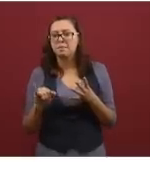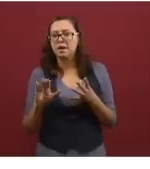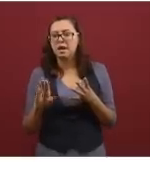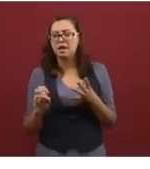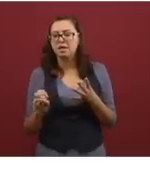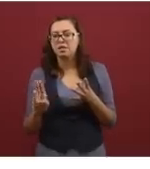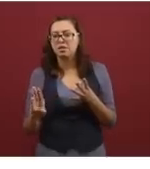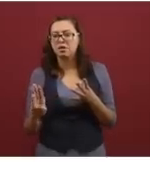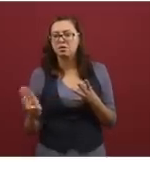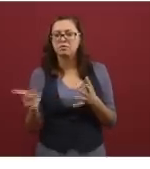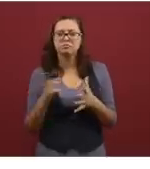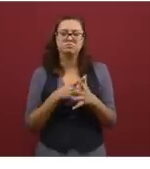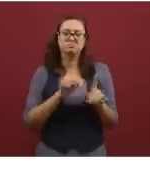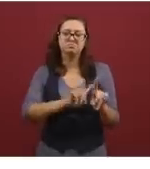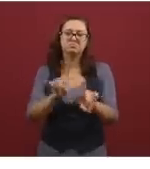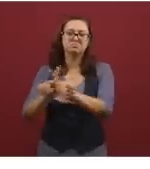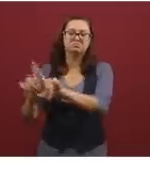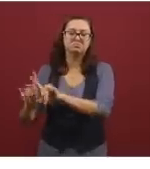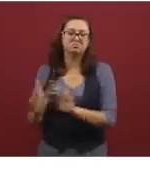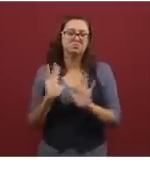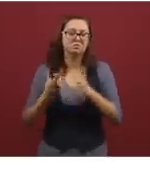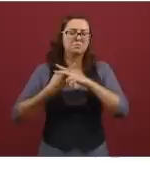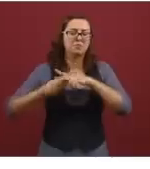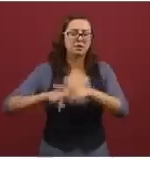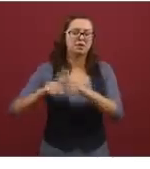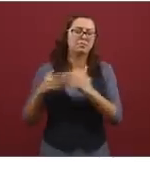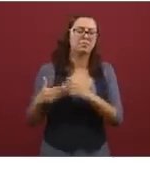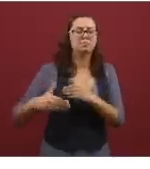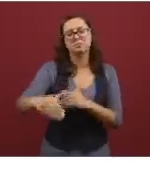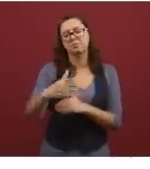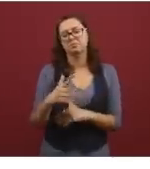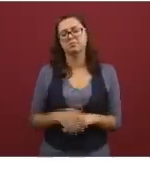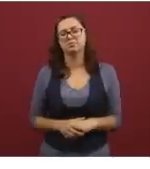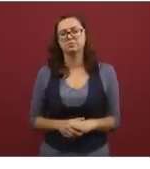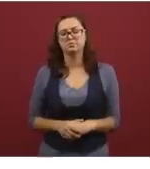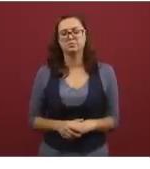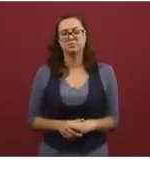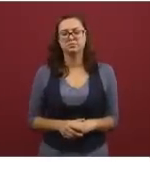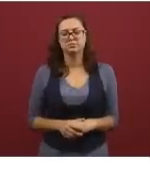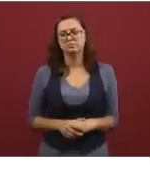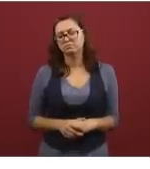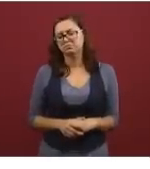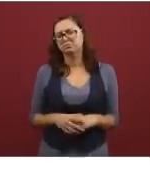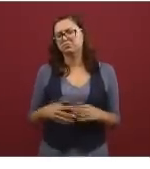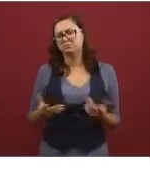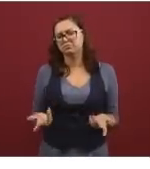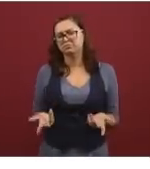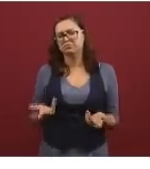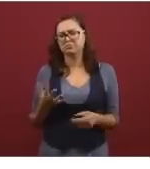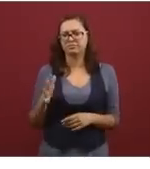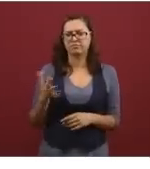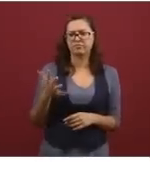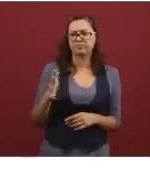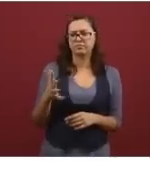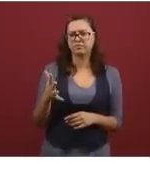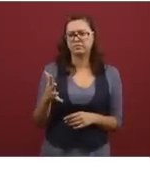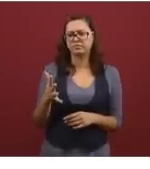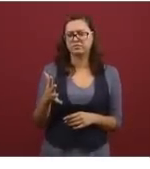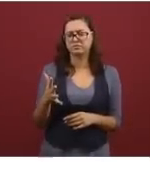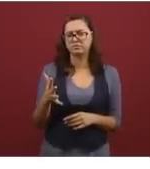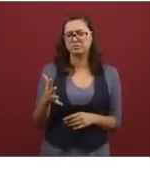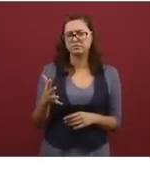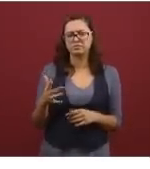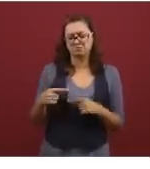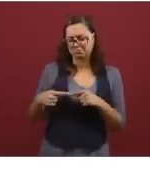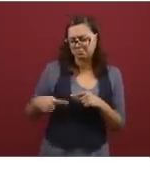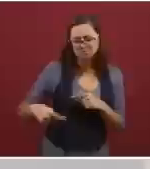239 y otros más. El estimado no es más que el